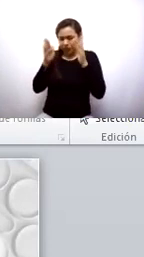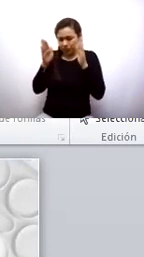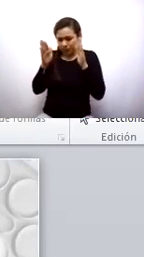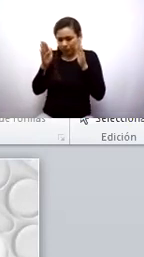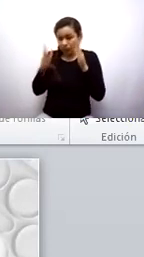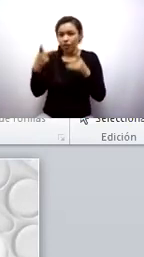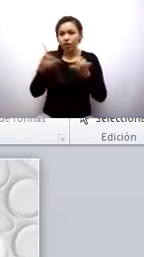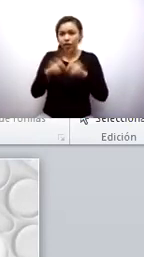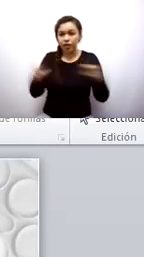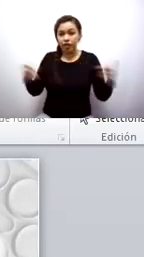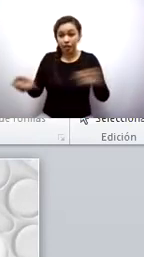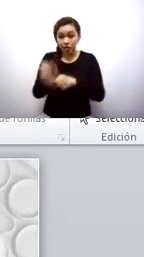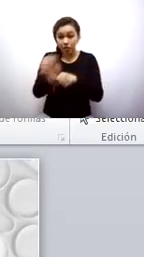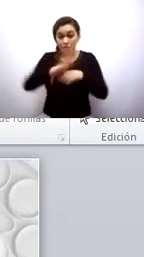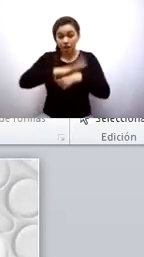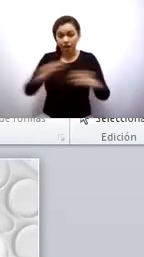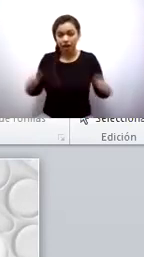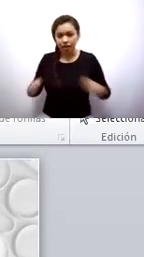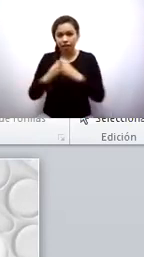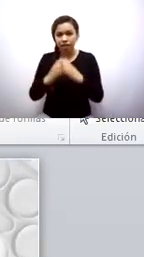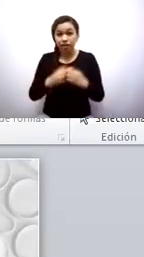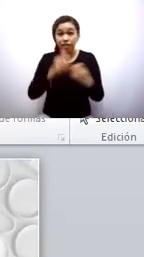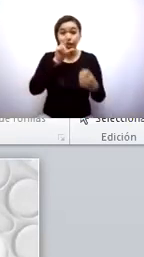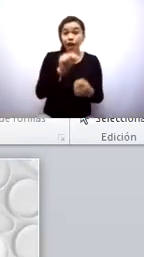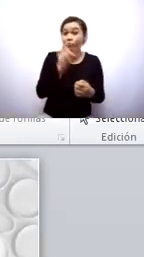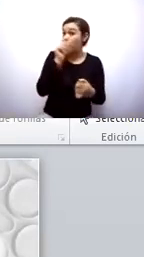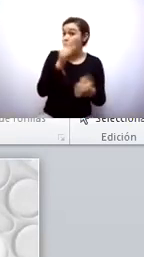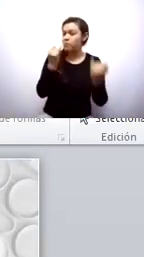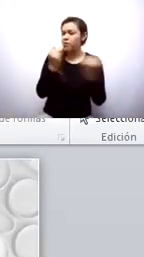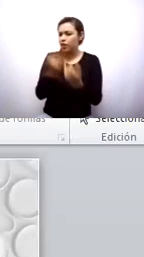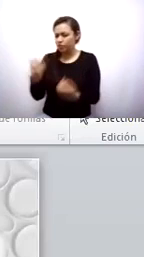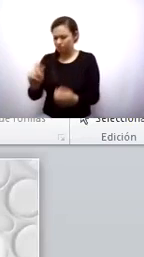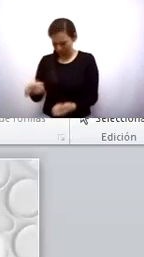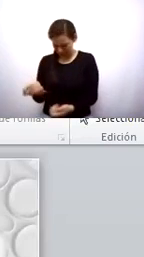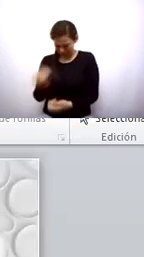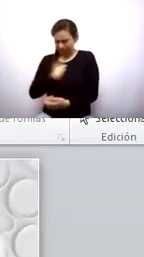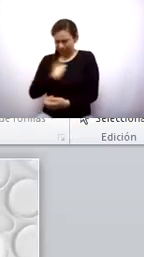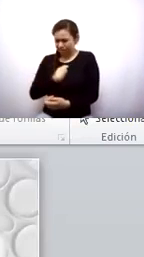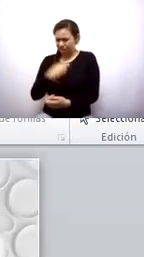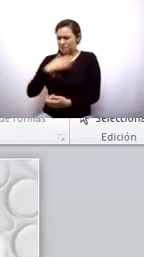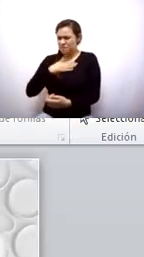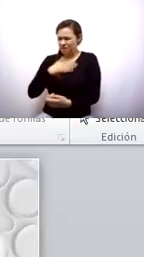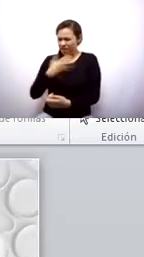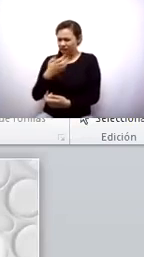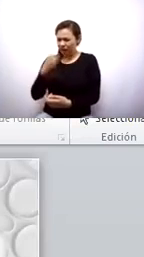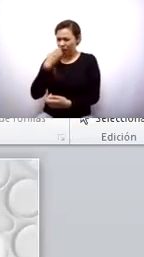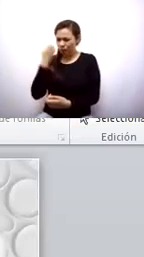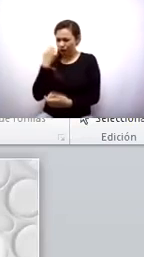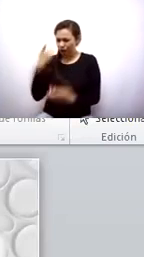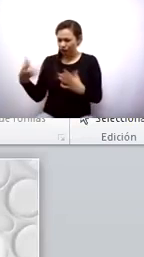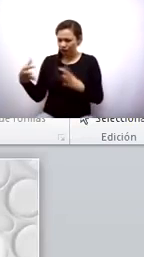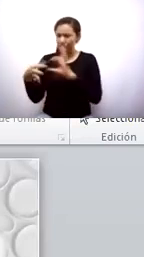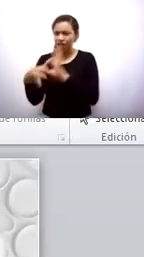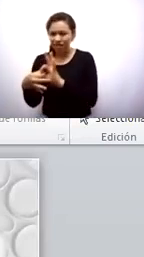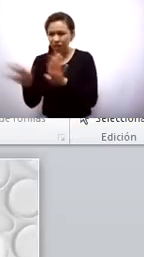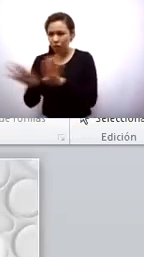la pandemia, sino el desarrollo de pues, su sentido de pertenencia en nuestras escuelas. Recordemos que en algunos